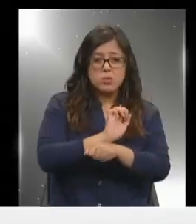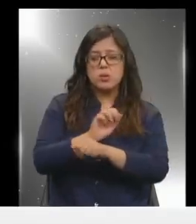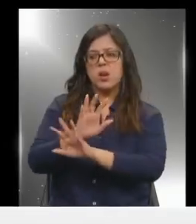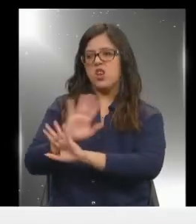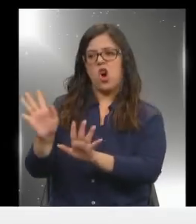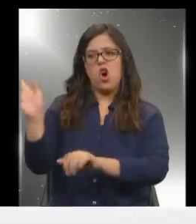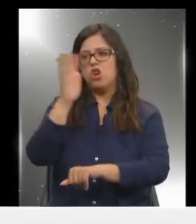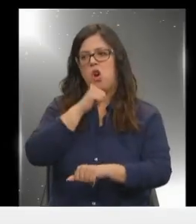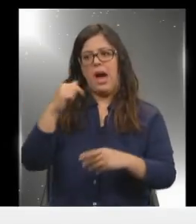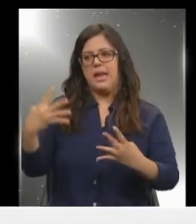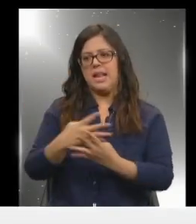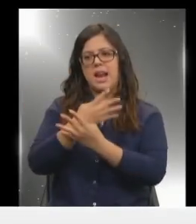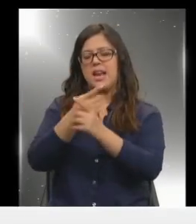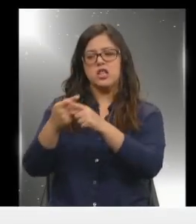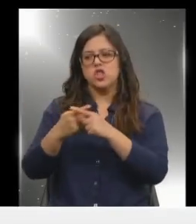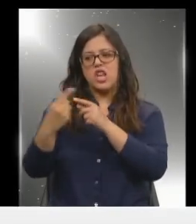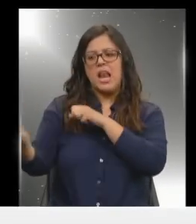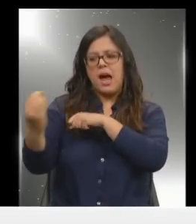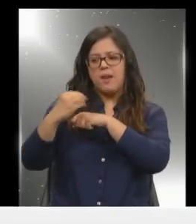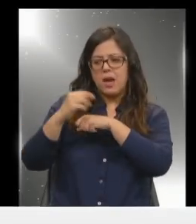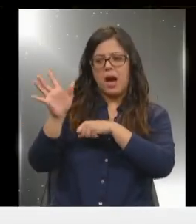ninguno.